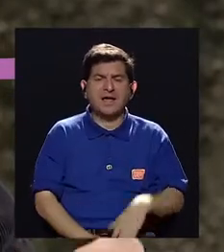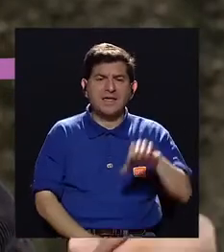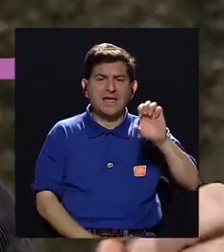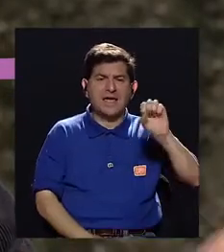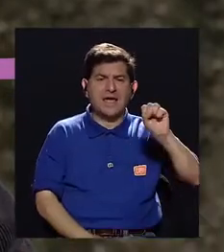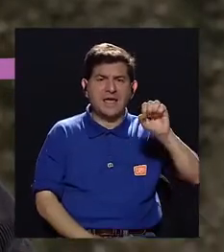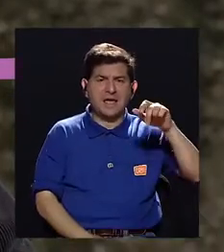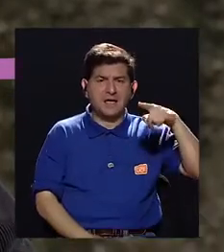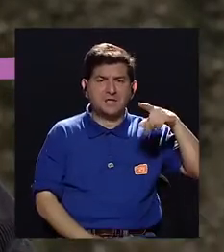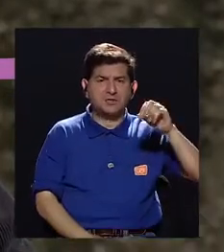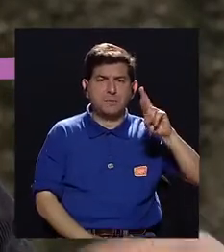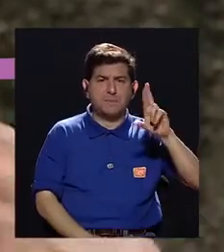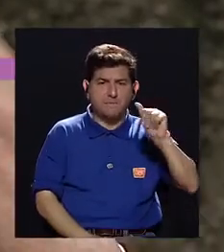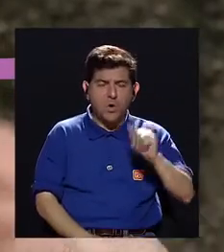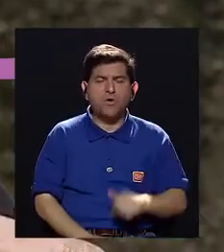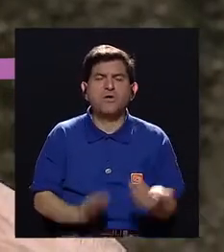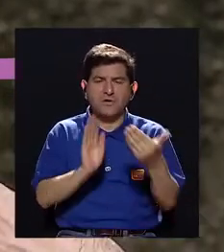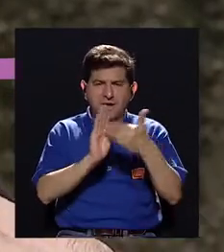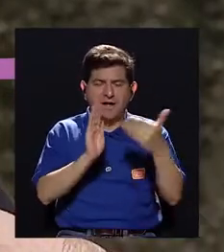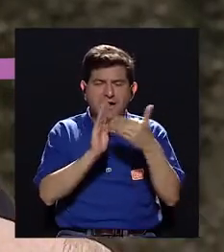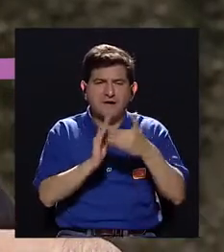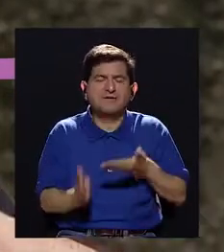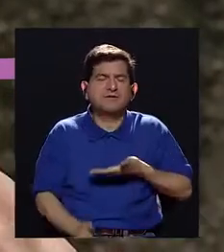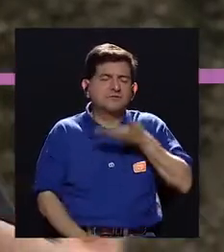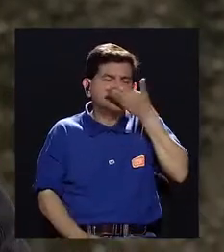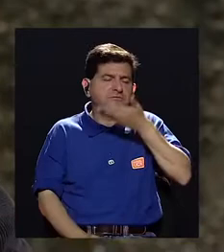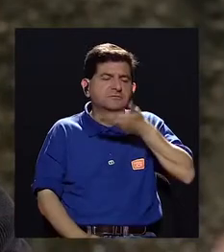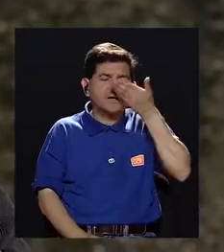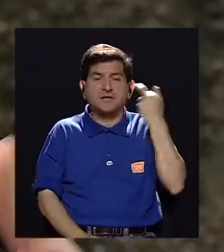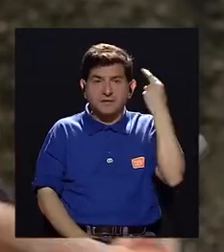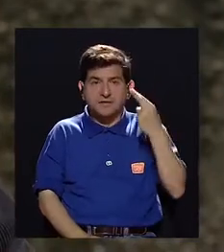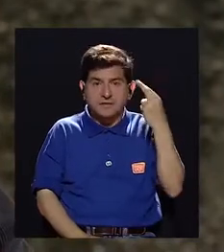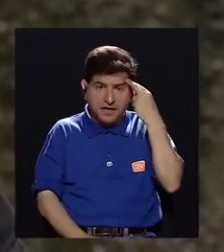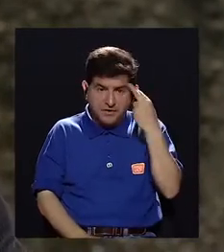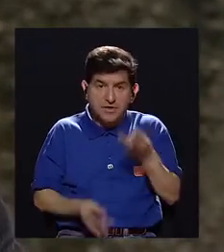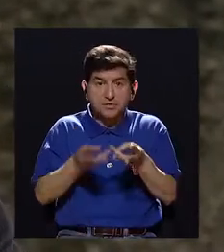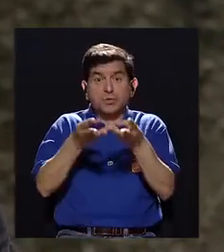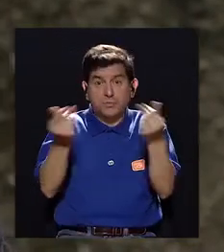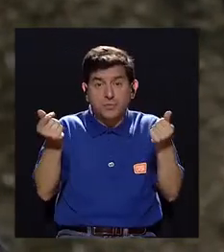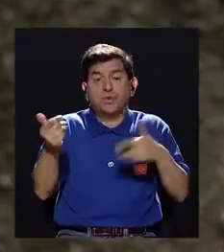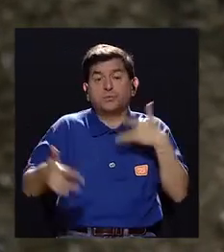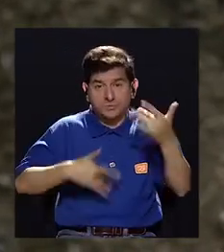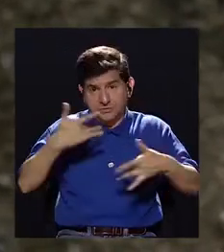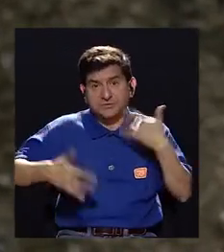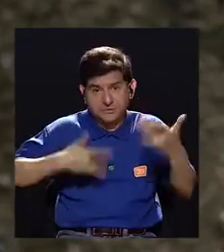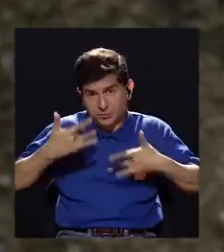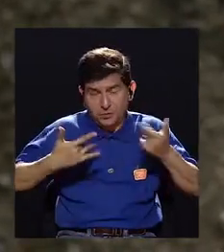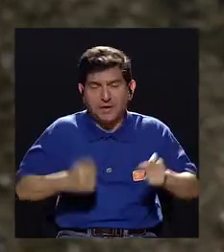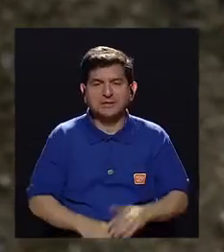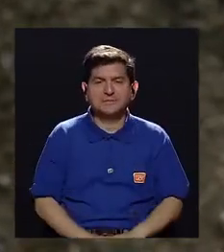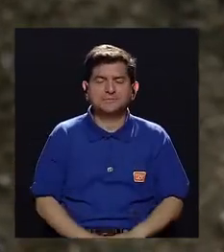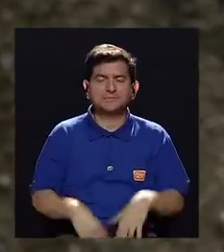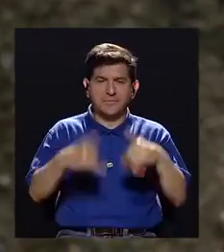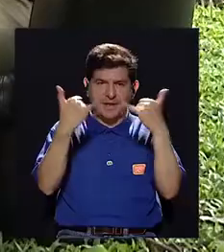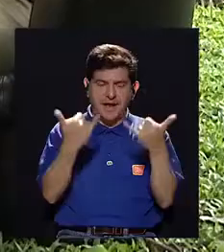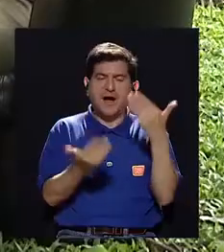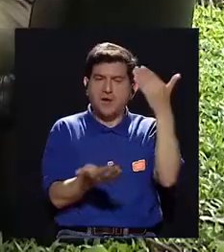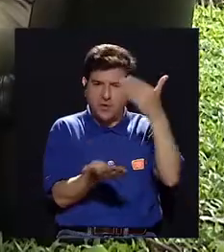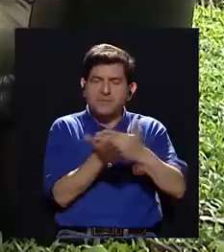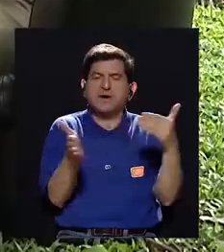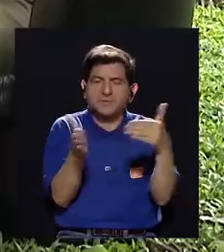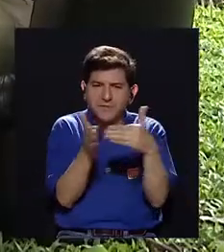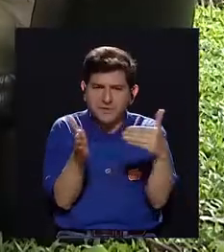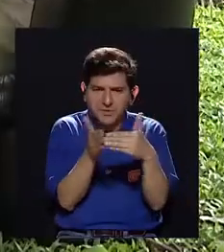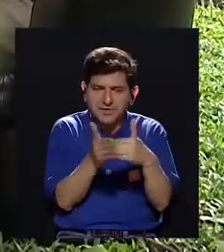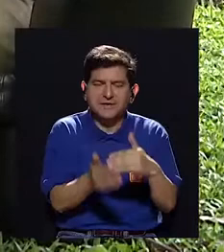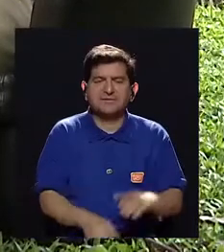esporas de este hongo tienden a irritar la vía respiratoria y por ende de desencadenarle de síntomas. Doctor, vamos a hacer una nueva pausa